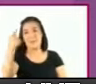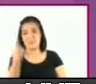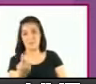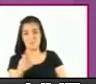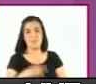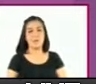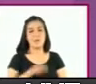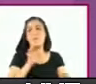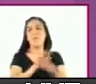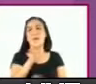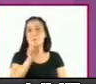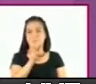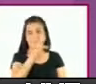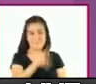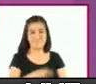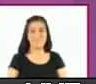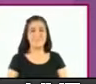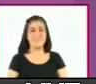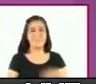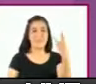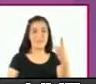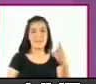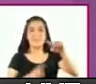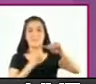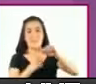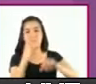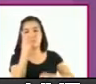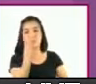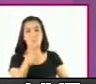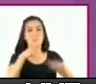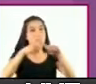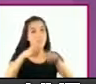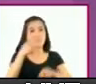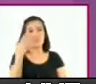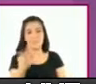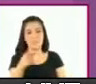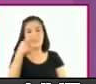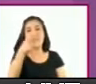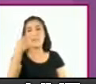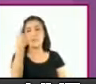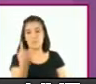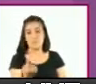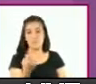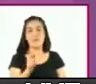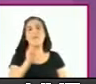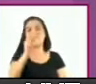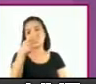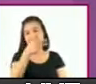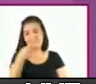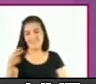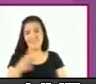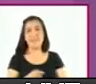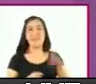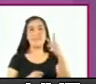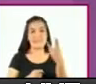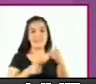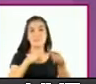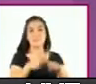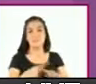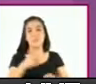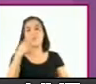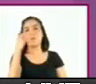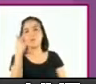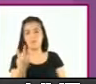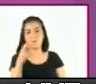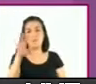el término 50. 3 más 2 por 50-1, que es igual a 3 más 2